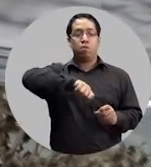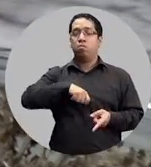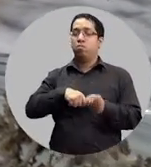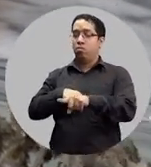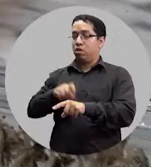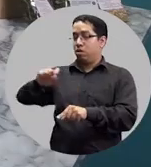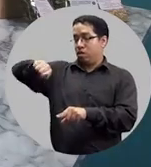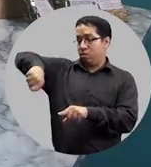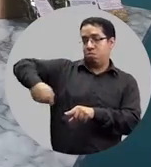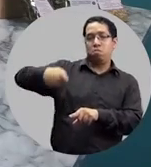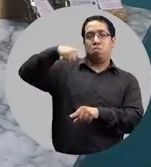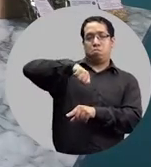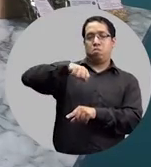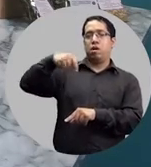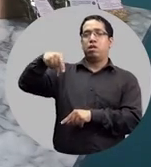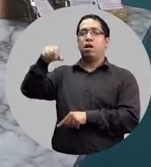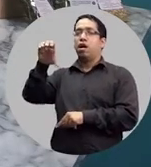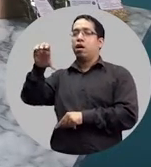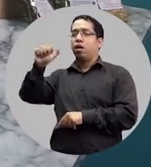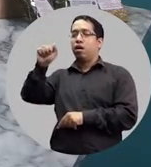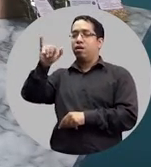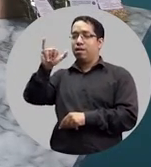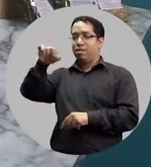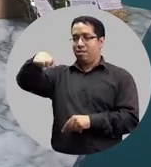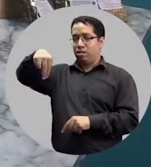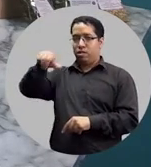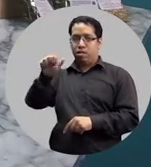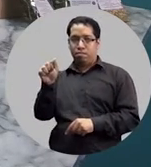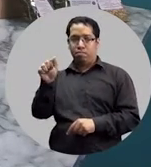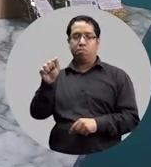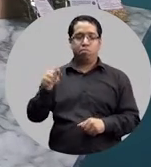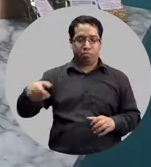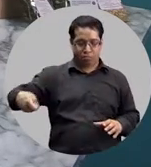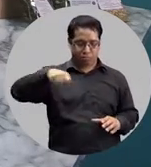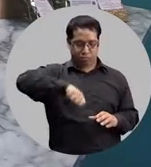más 1 cucharada de pimienta cayena.